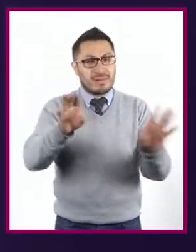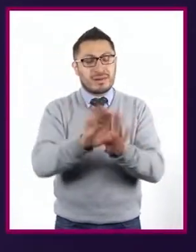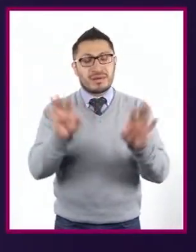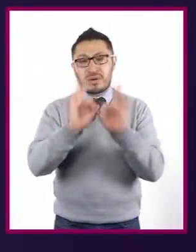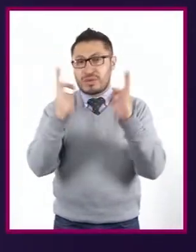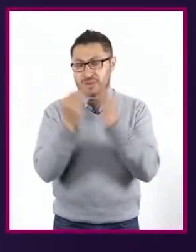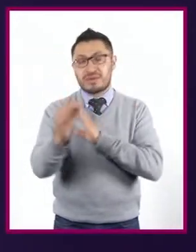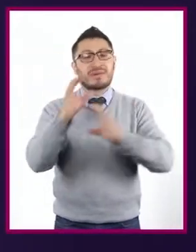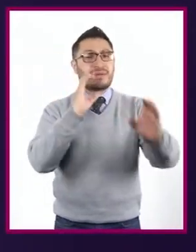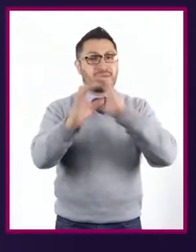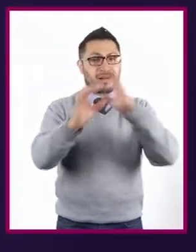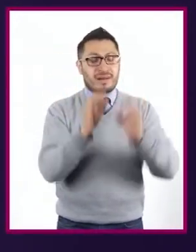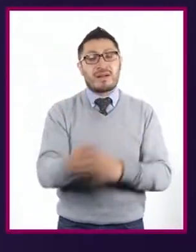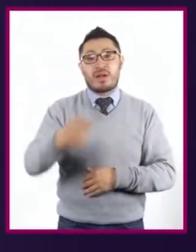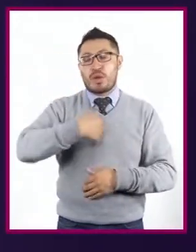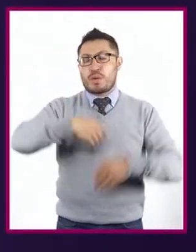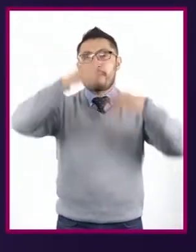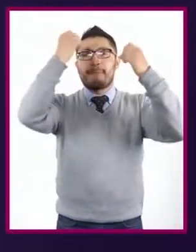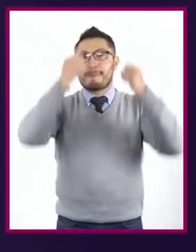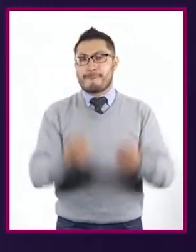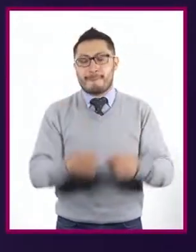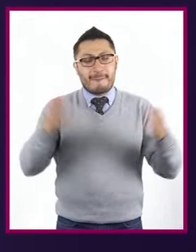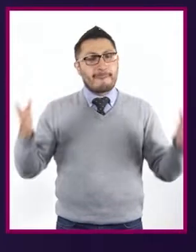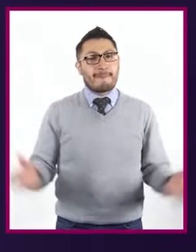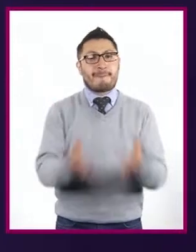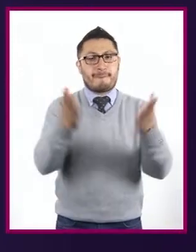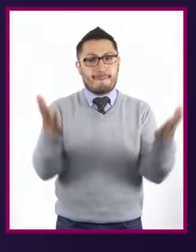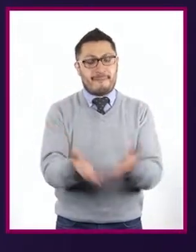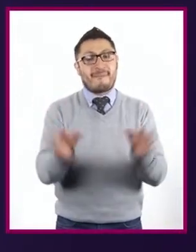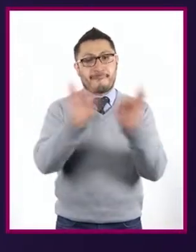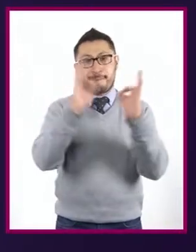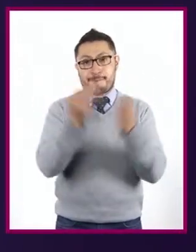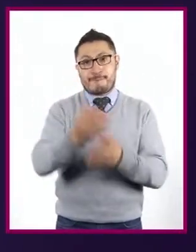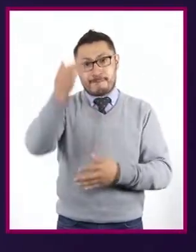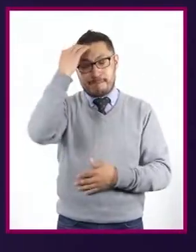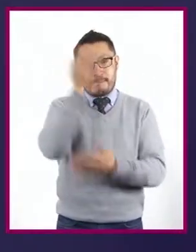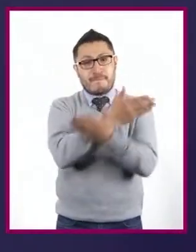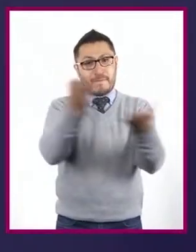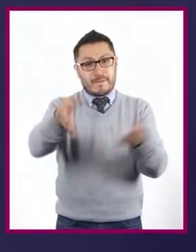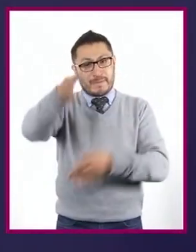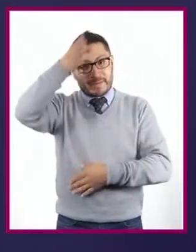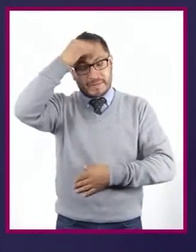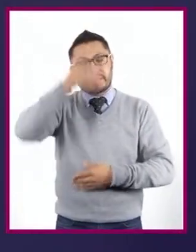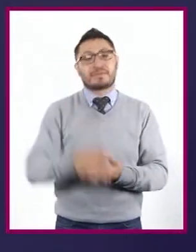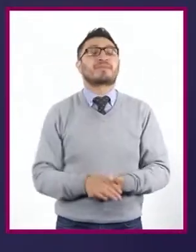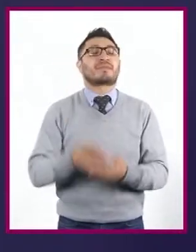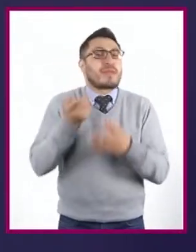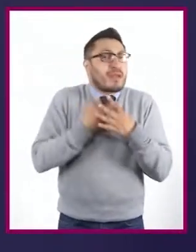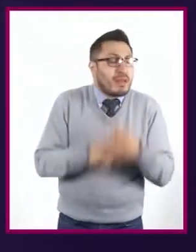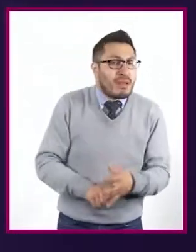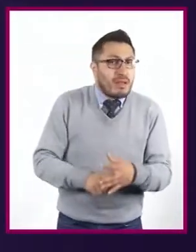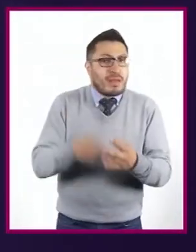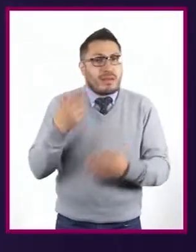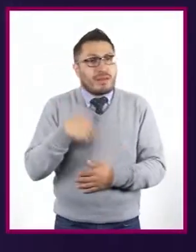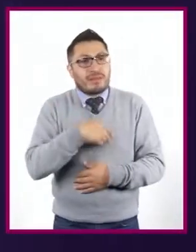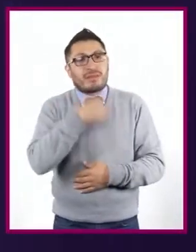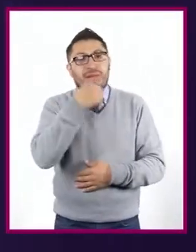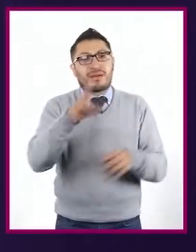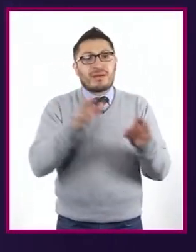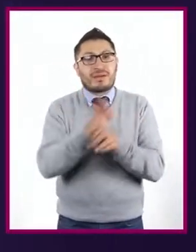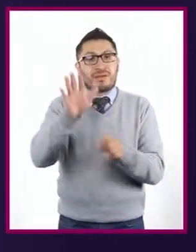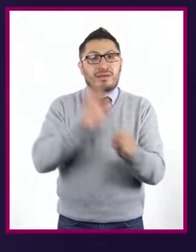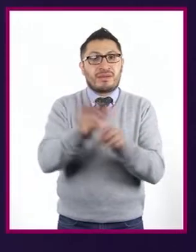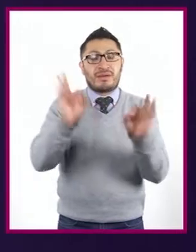de comunicarnos y que estoy seguro enriquecerá sus conocimientos. Para empezar, diremos que la forma en que